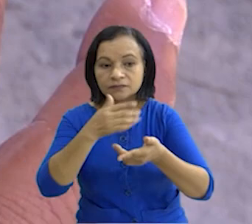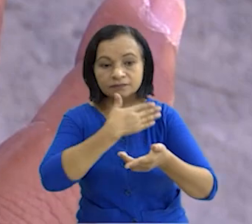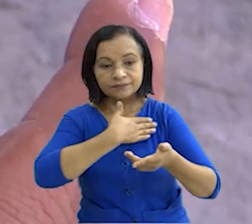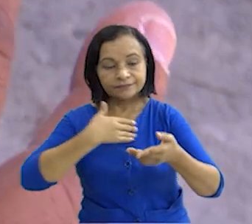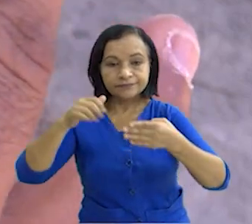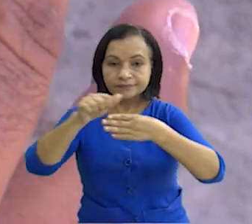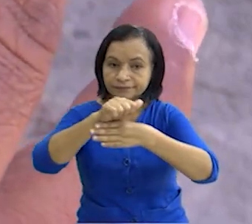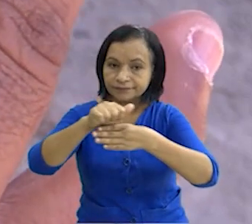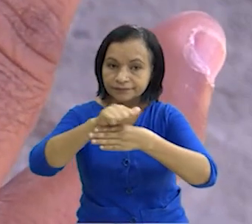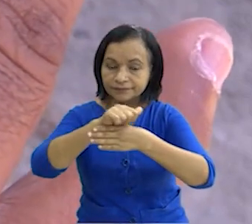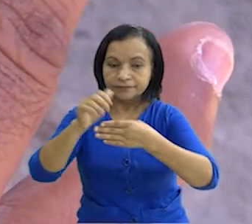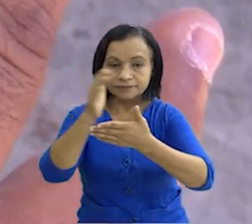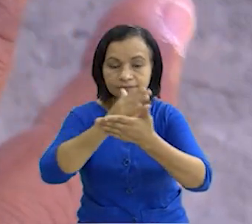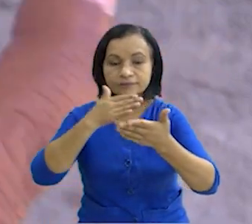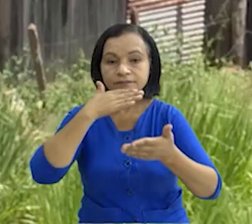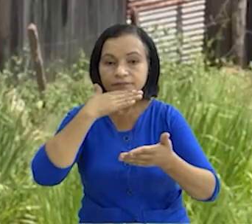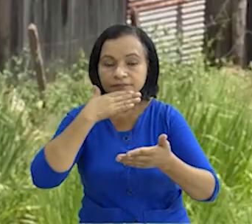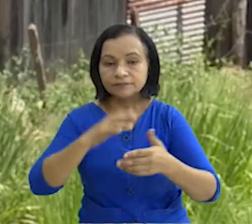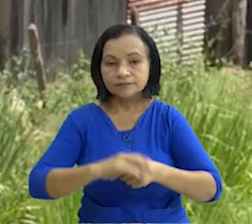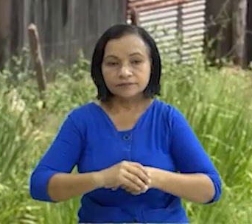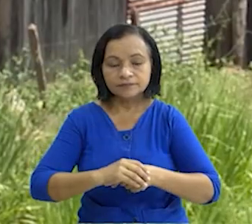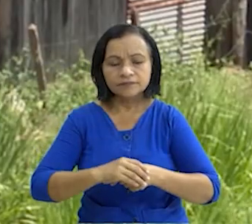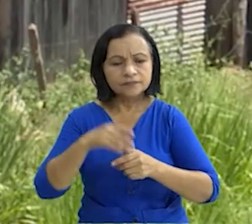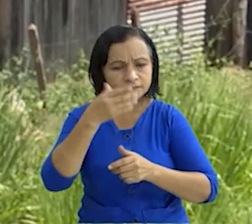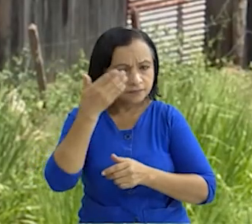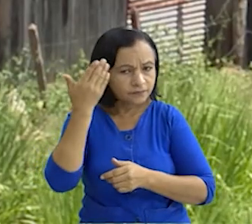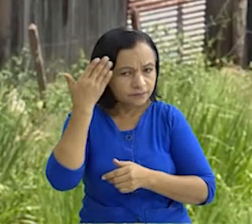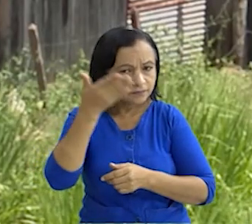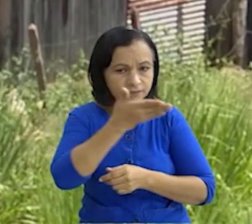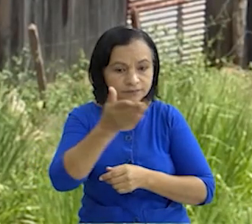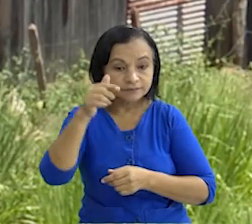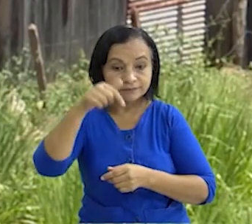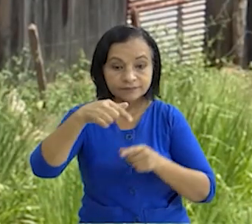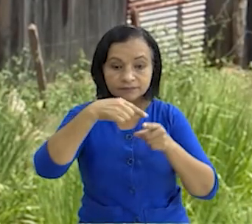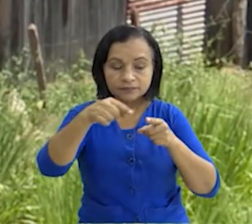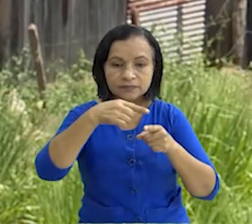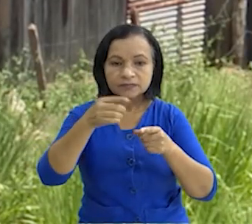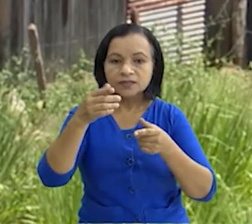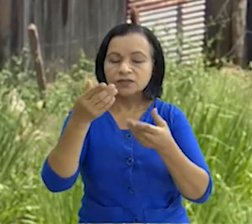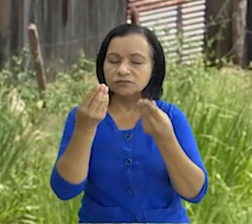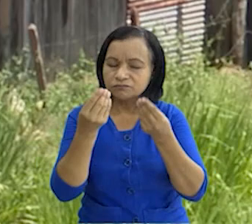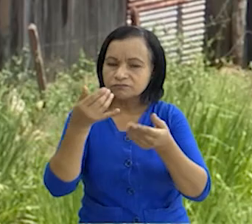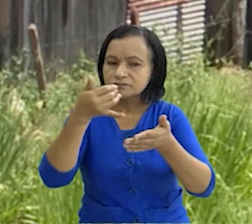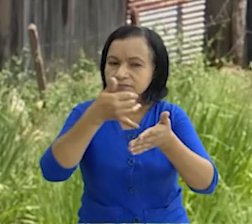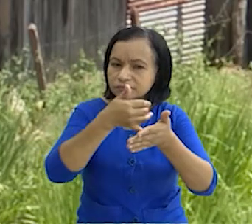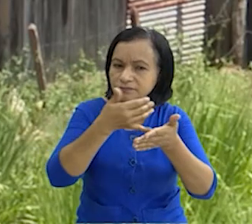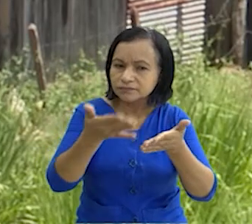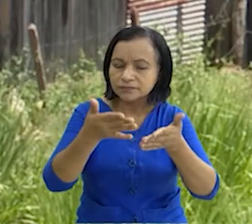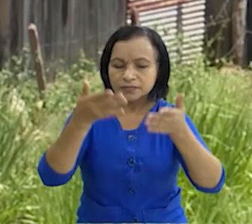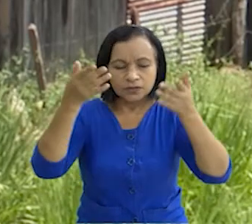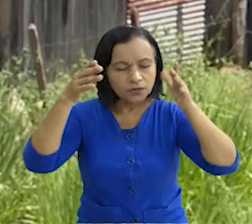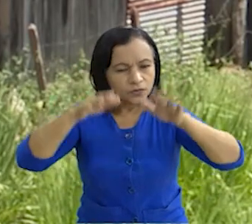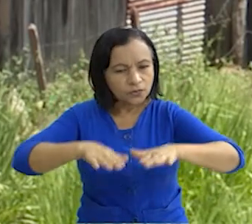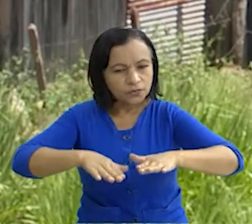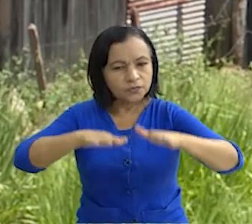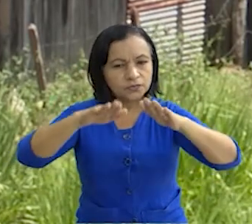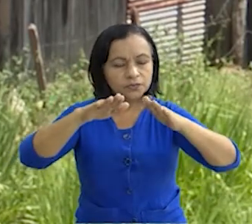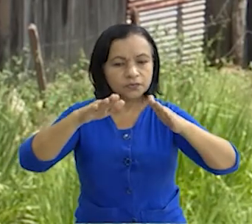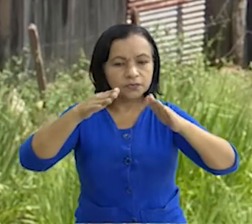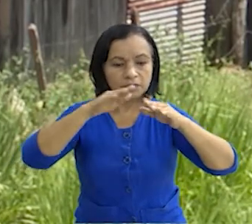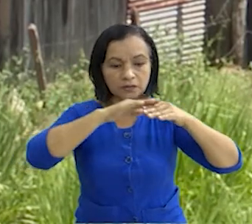mejor preparados ante emergencias. Ustedes saben que este municipio es vulnerable tanto de inundación como